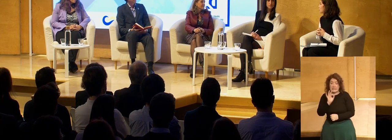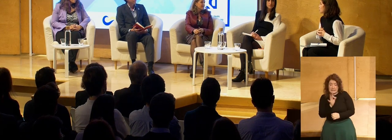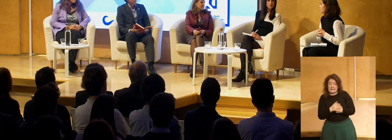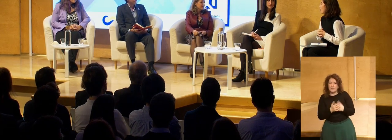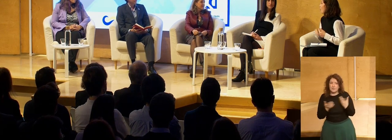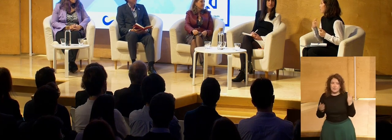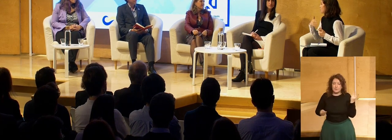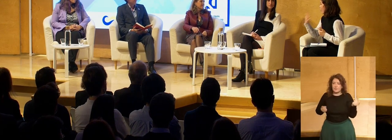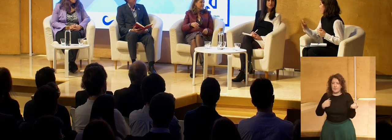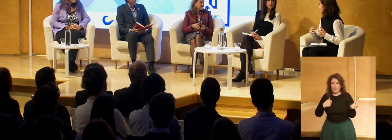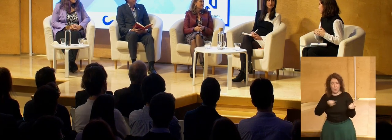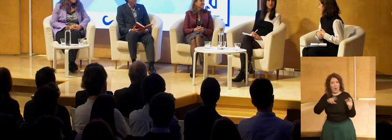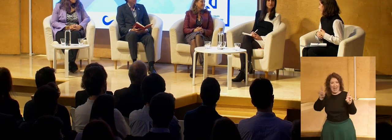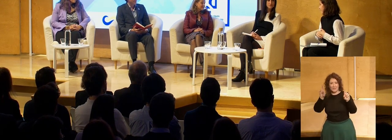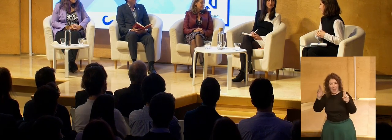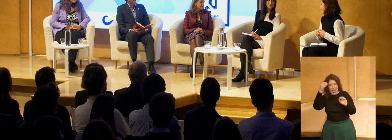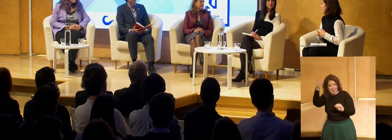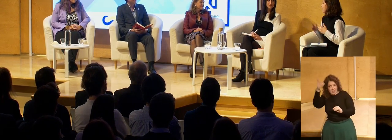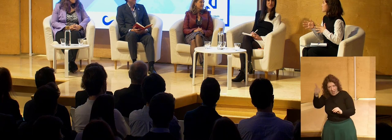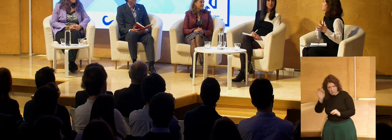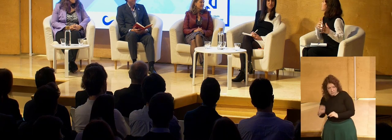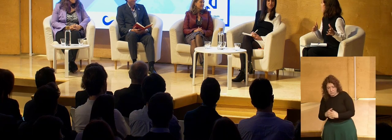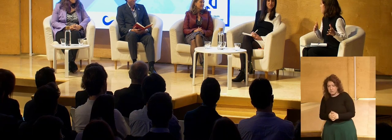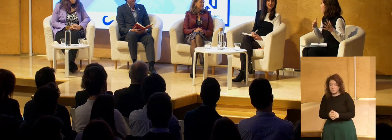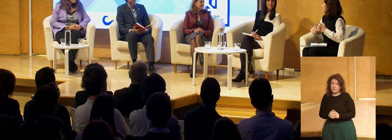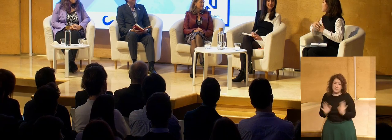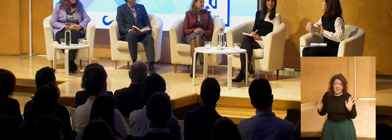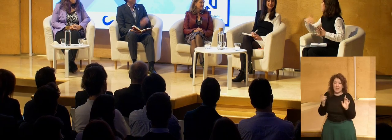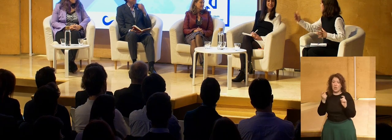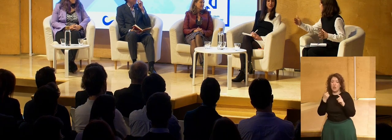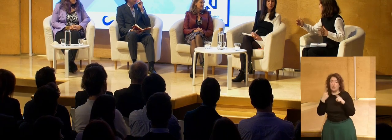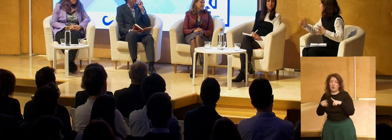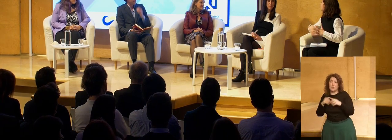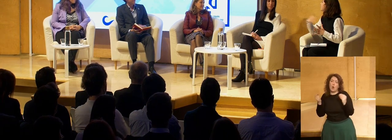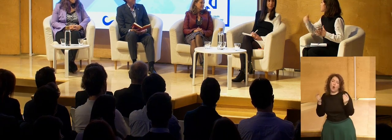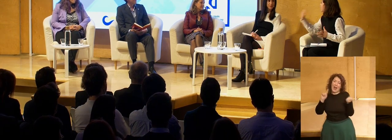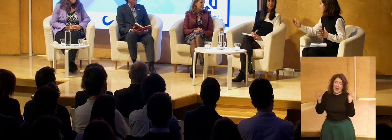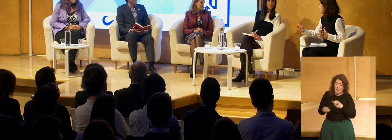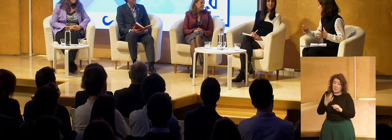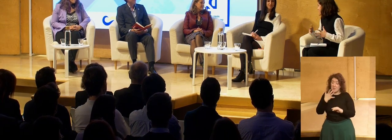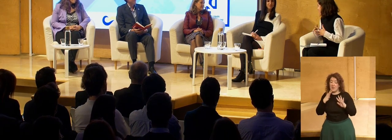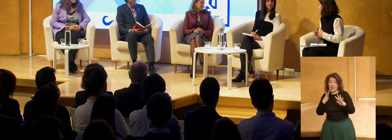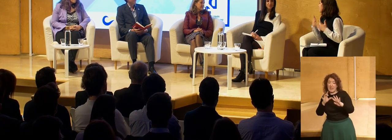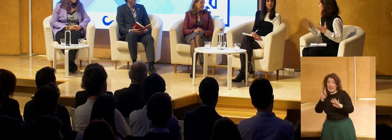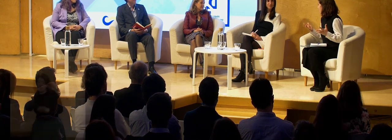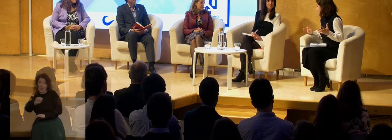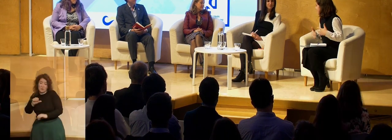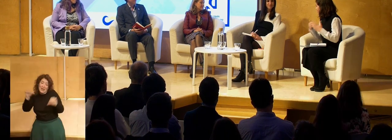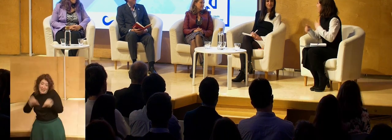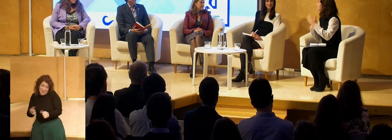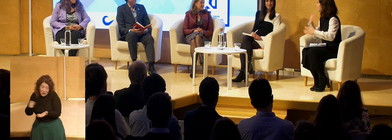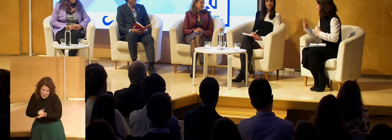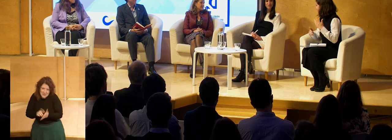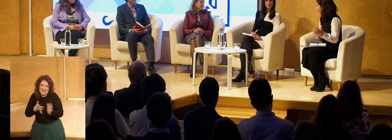nos da un poco de esperanza las cosas han cambiado entonces podemos ir a mejor y si en 10-15 años hay otra crisis pues